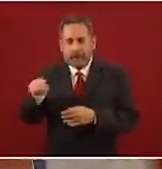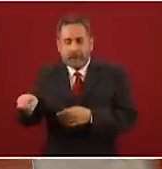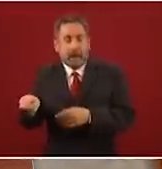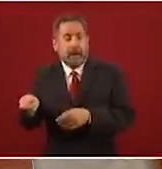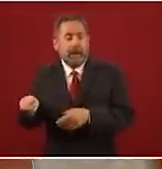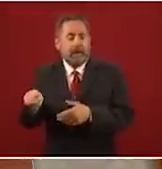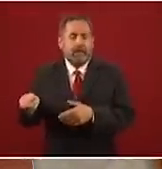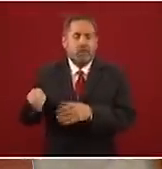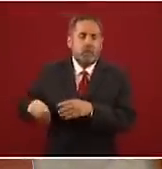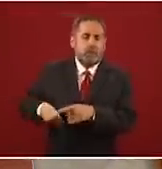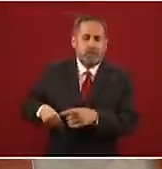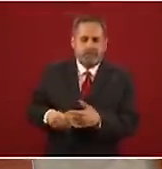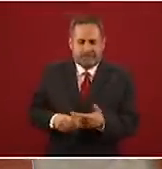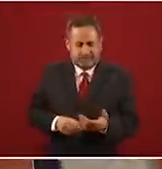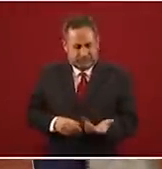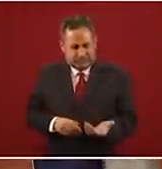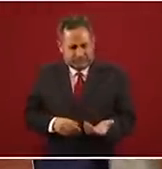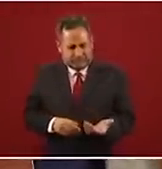Claro que